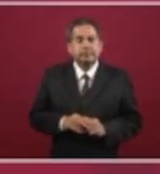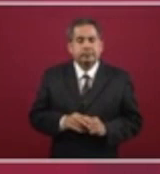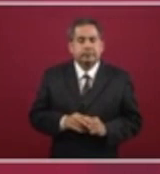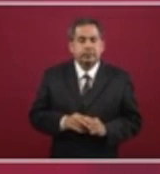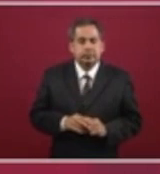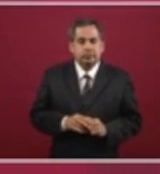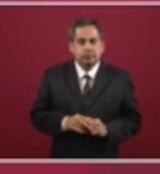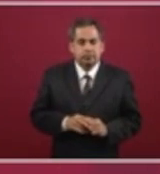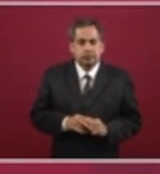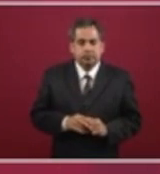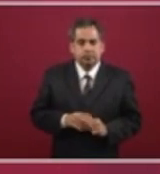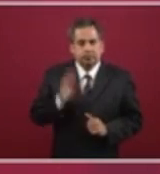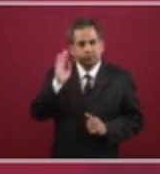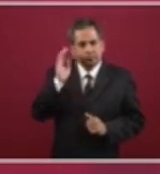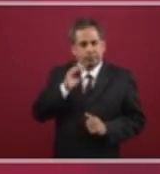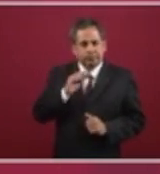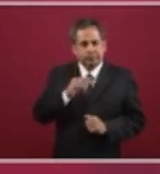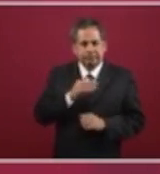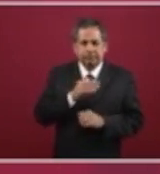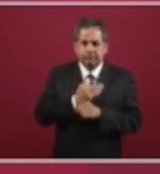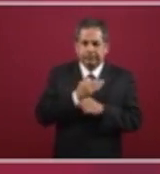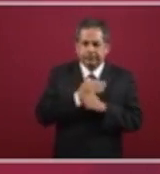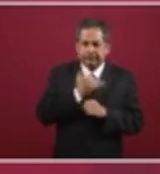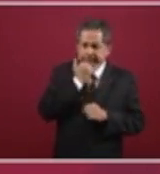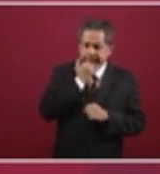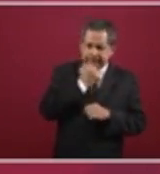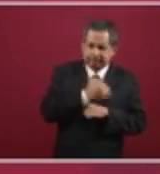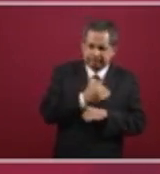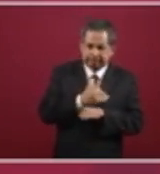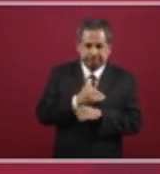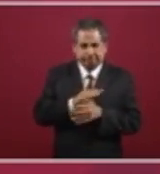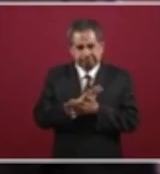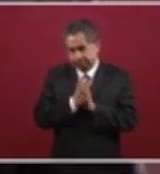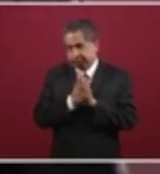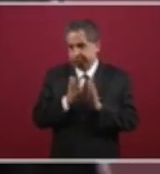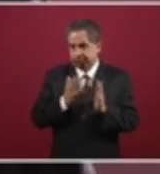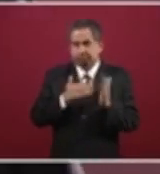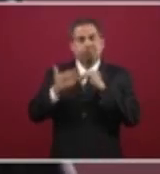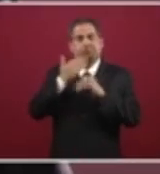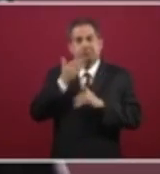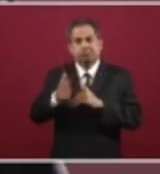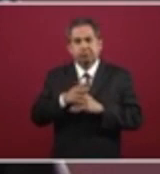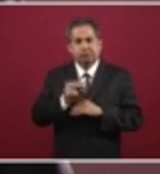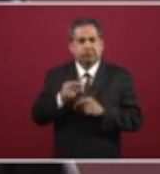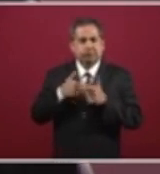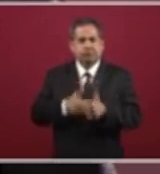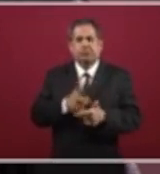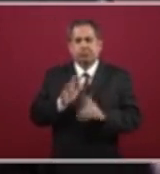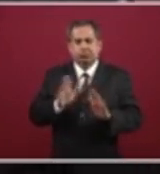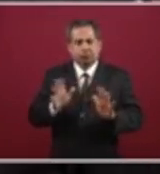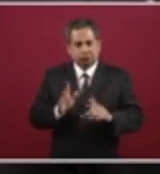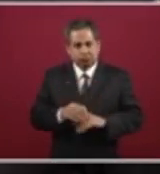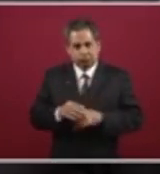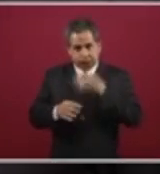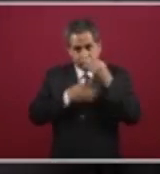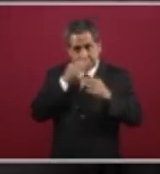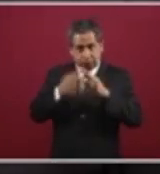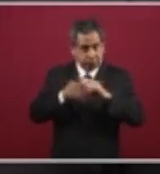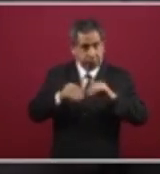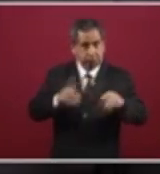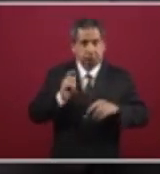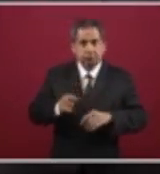nada más una racha, sea temporal, ya que no se convierta en permanente, pero